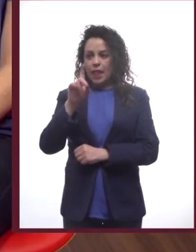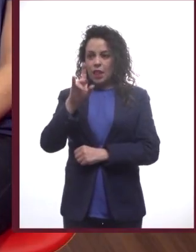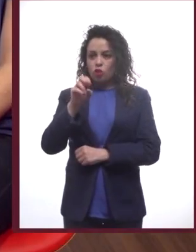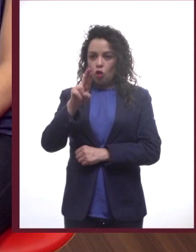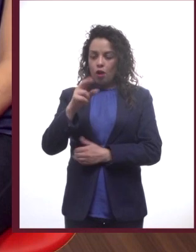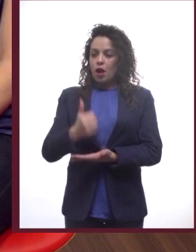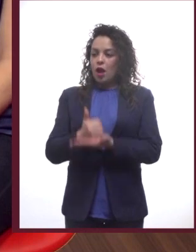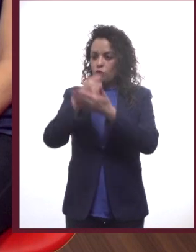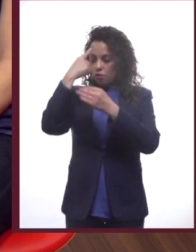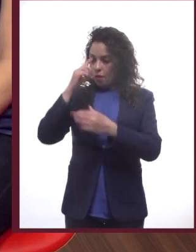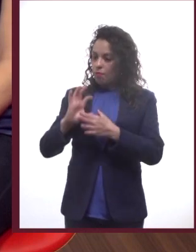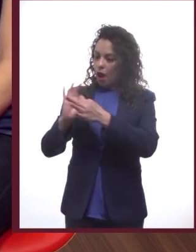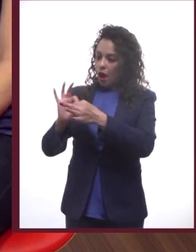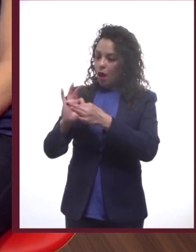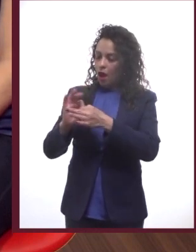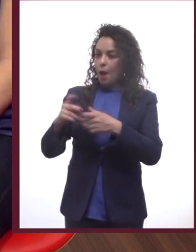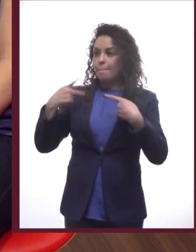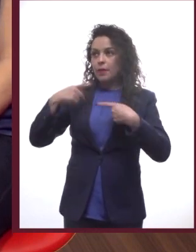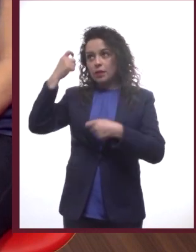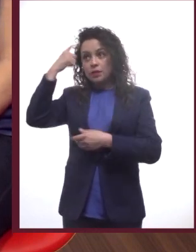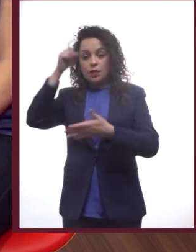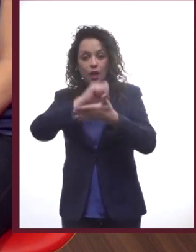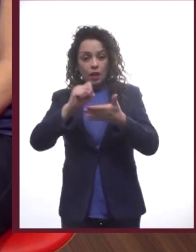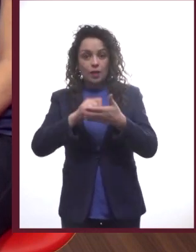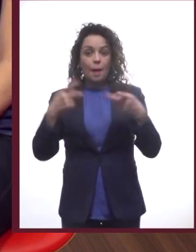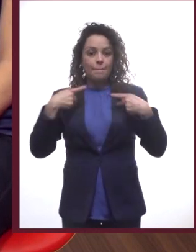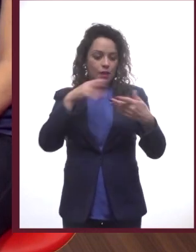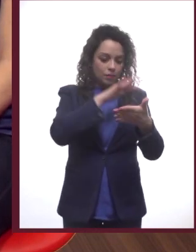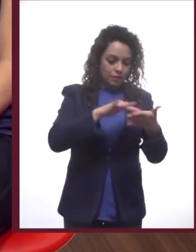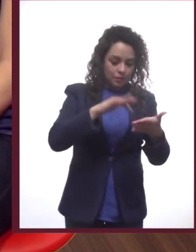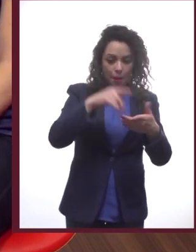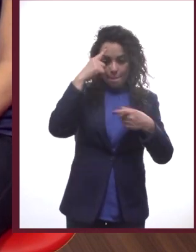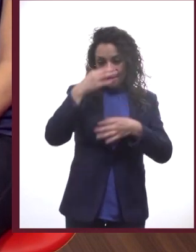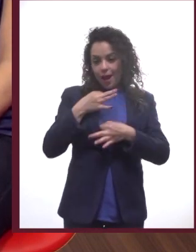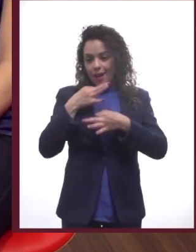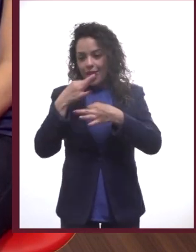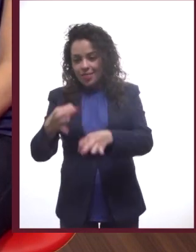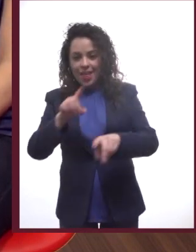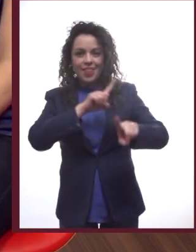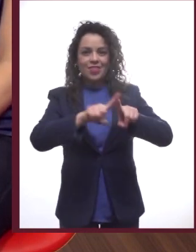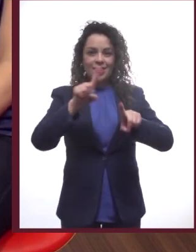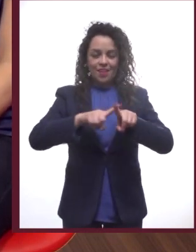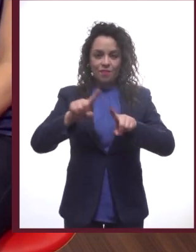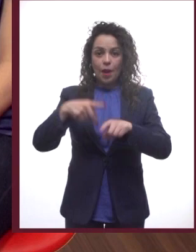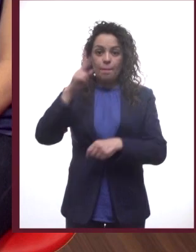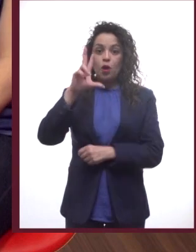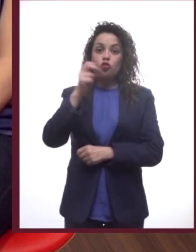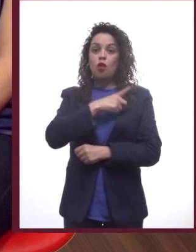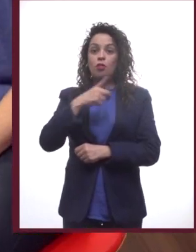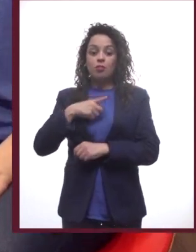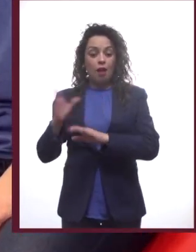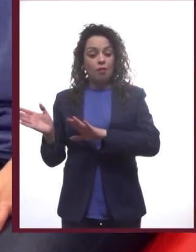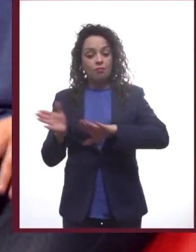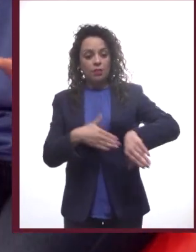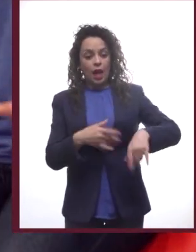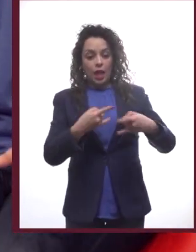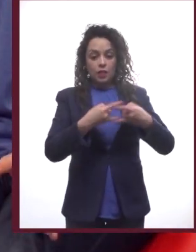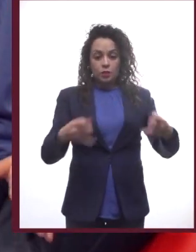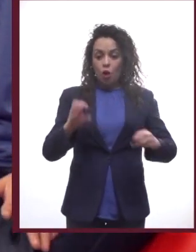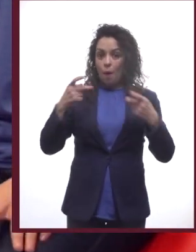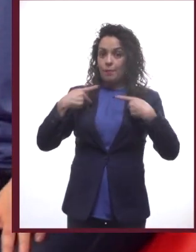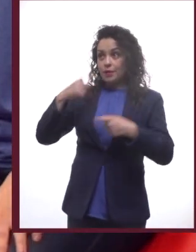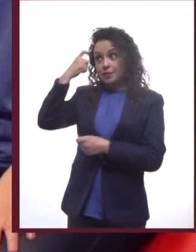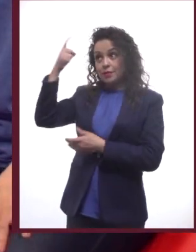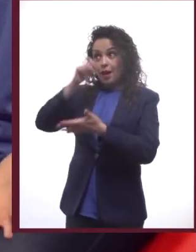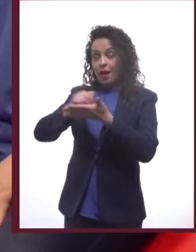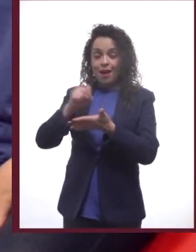A ver si me acuerdo. Un editor es el vínculo entre el autor y sus lectores. Cuida que la historia sea atractiva en todos los sentidos. Sin hacer a un